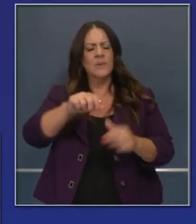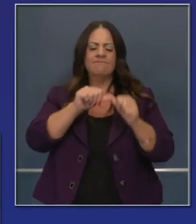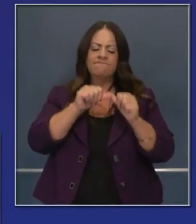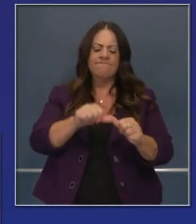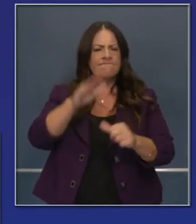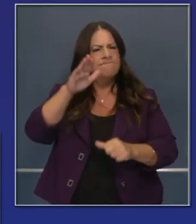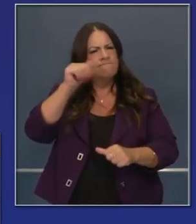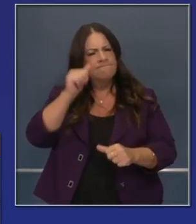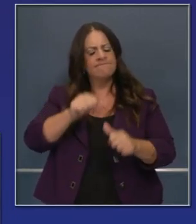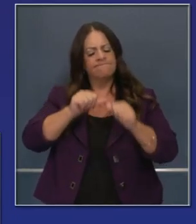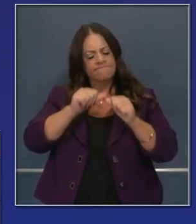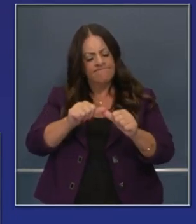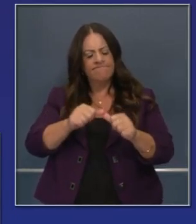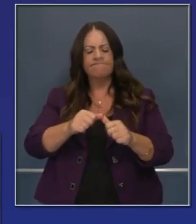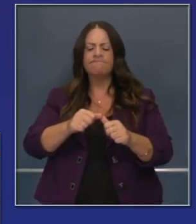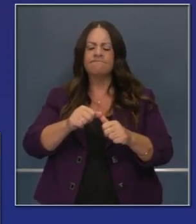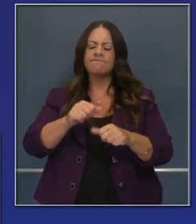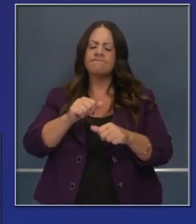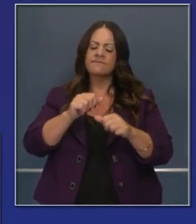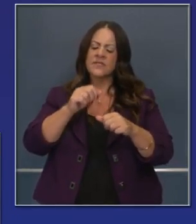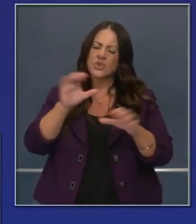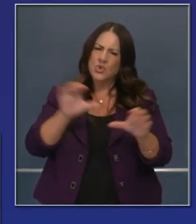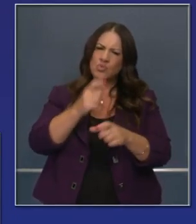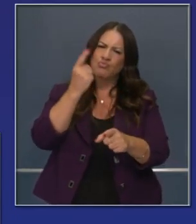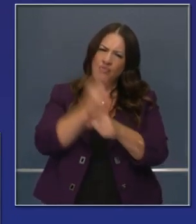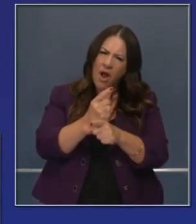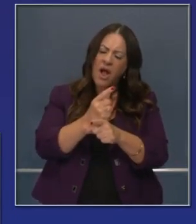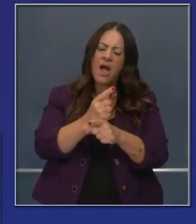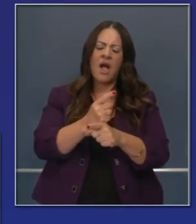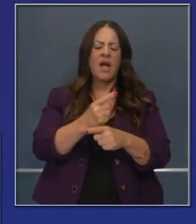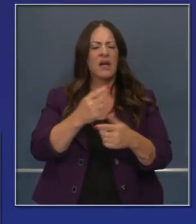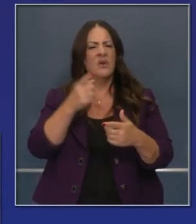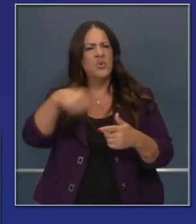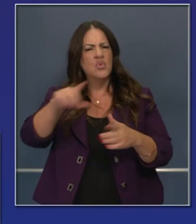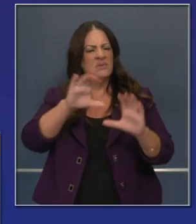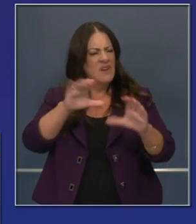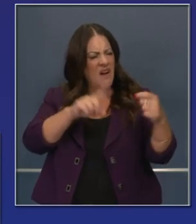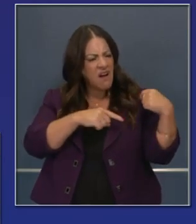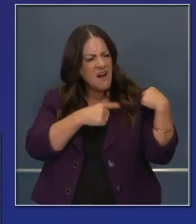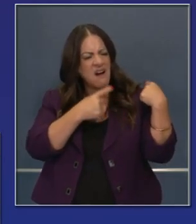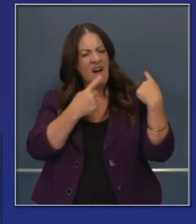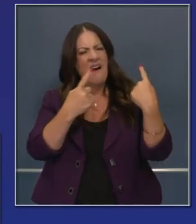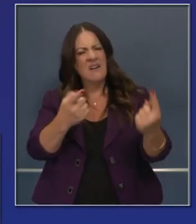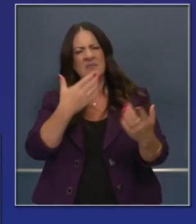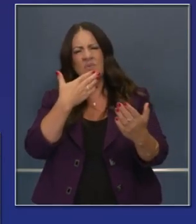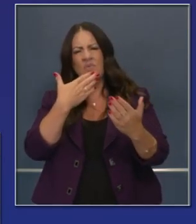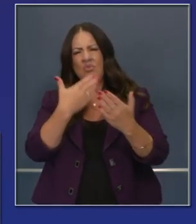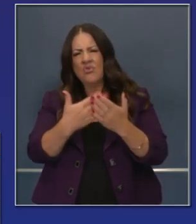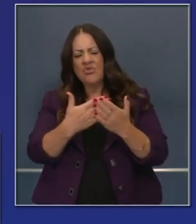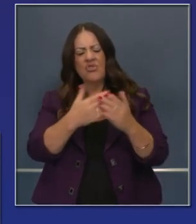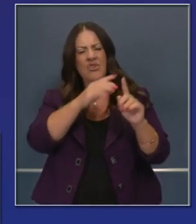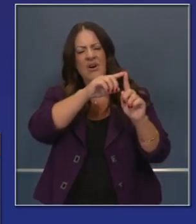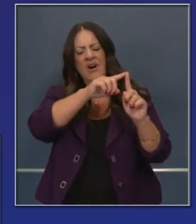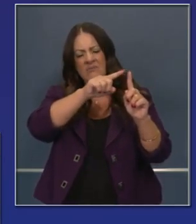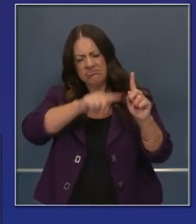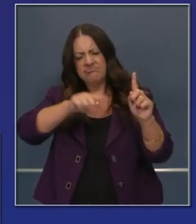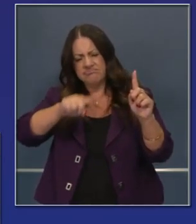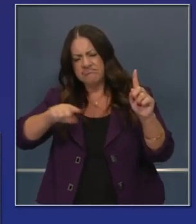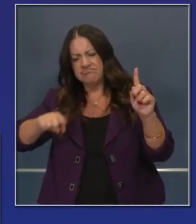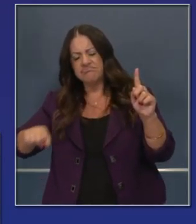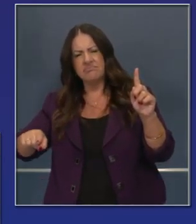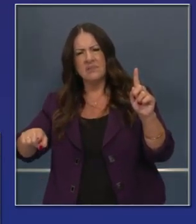importantísimo recalcar para cada uno de los individuos la importancia de seguir siendo vigilante, seguir haciendo lo que han estado haciendo en los